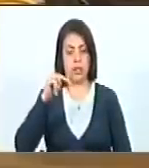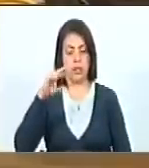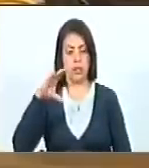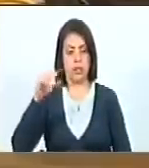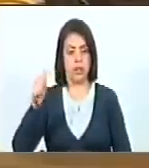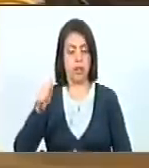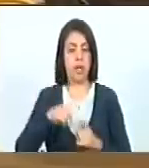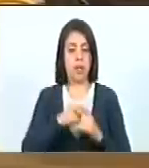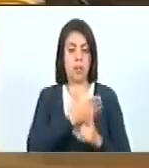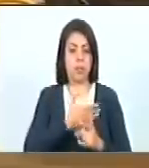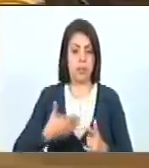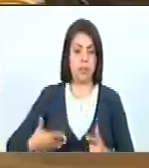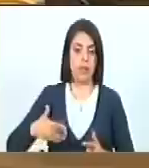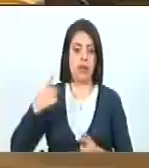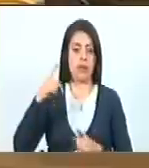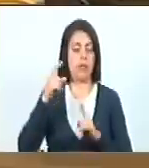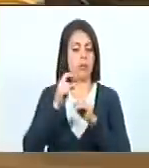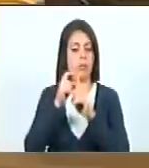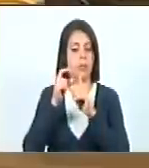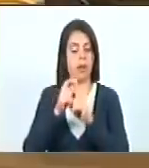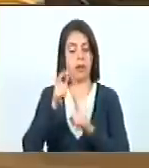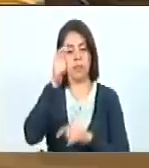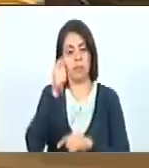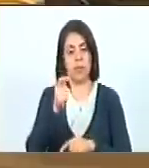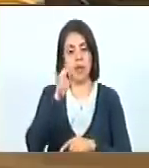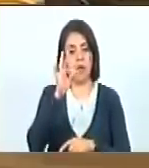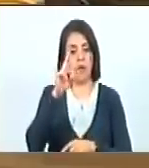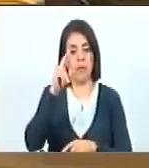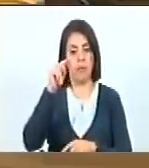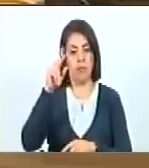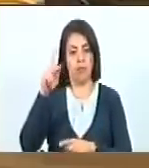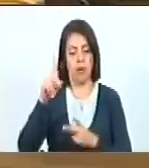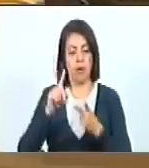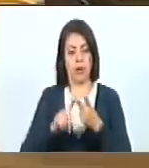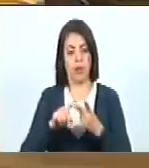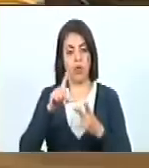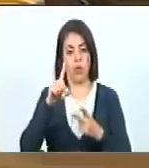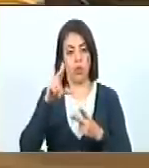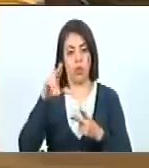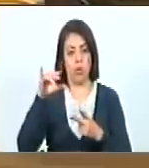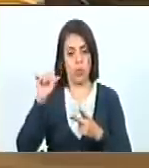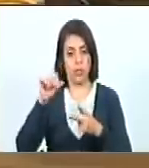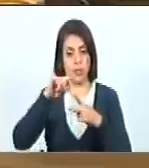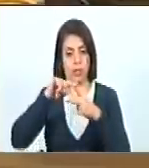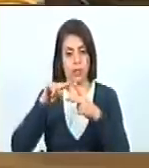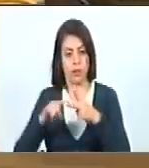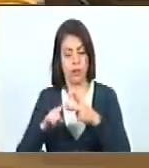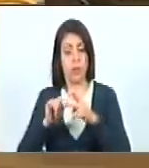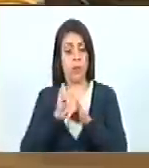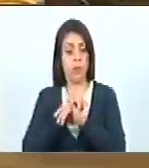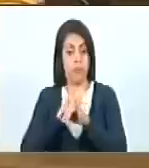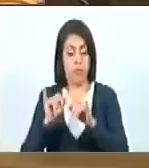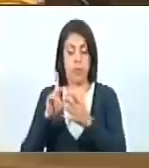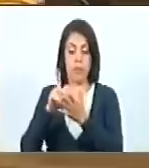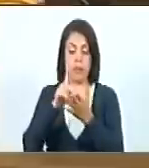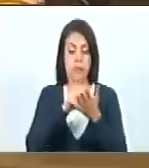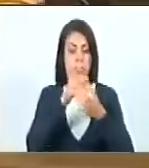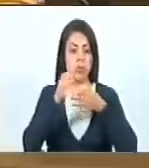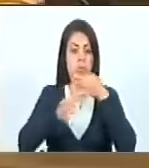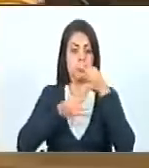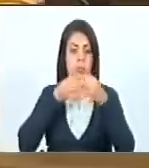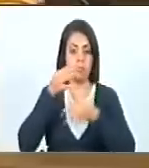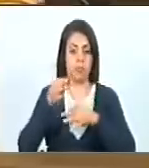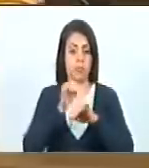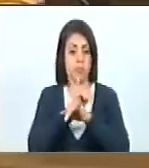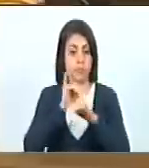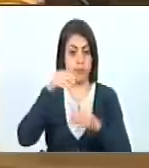presidente otorgó el derecho de palabra a los diputados Fran Morales y Luis Eduardo Martínez. Finalizadas las intervenciones